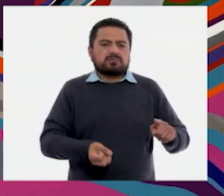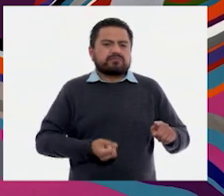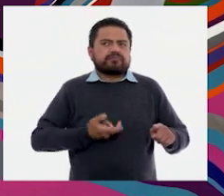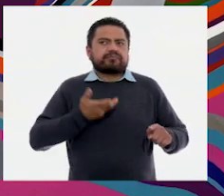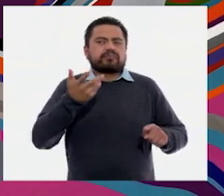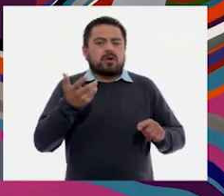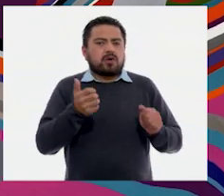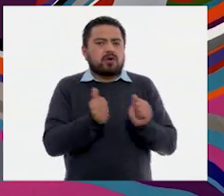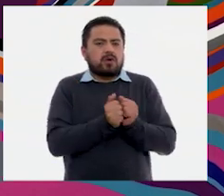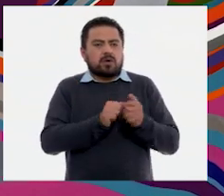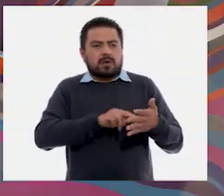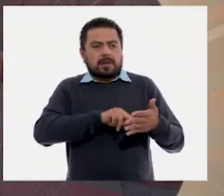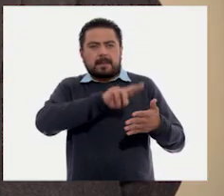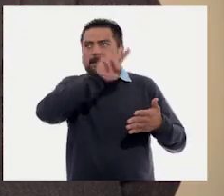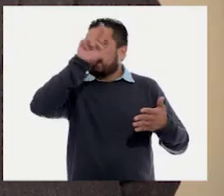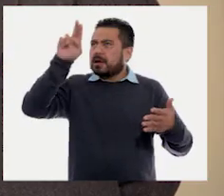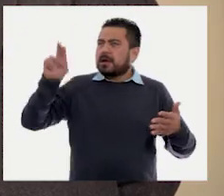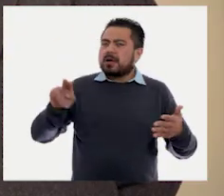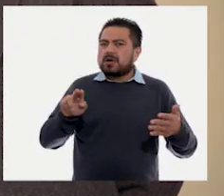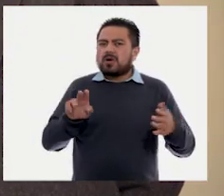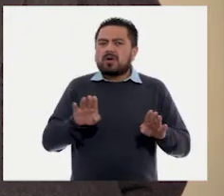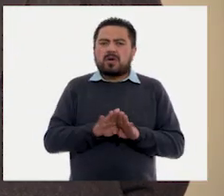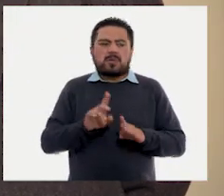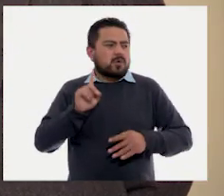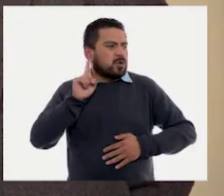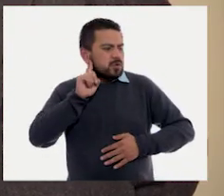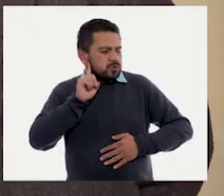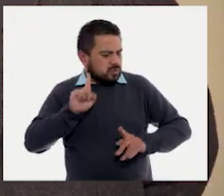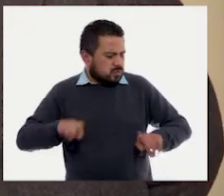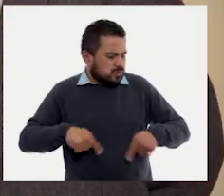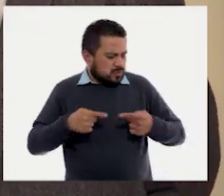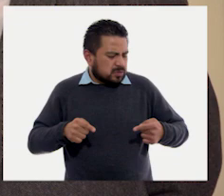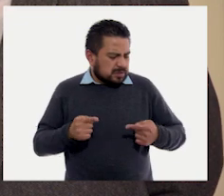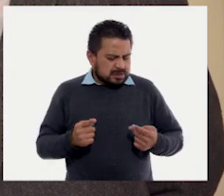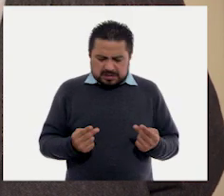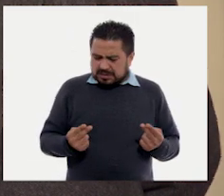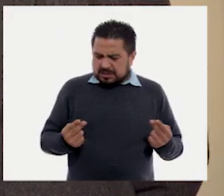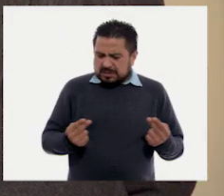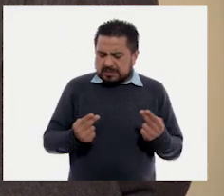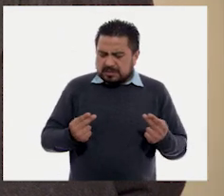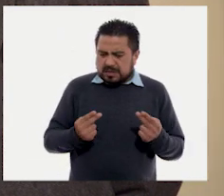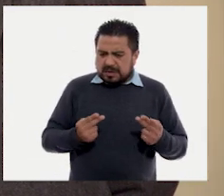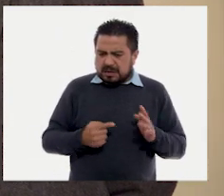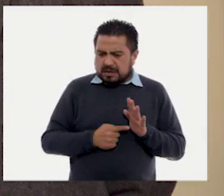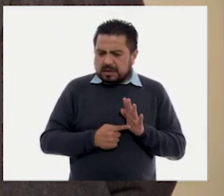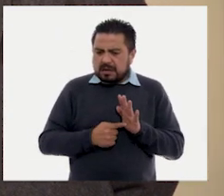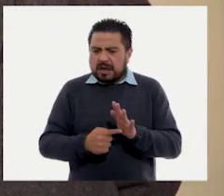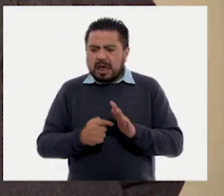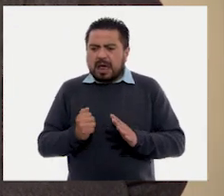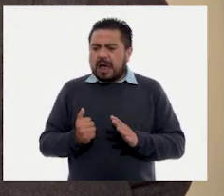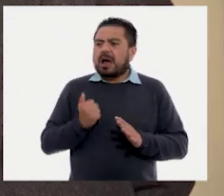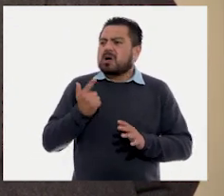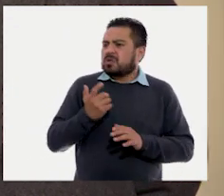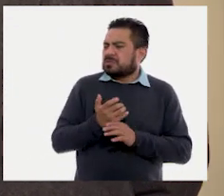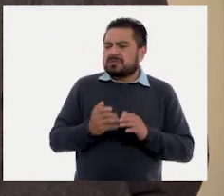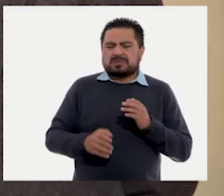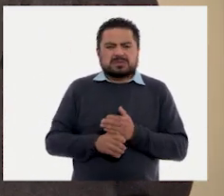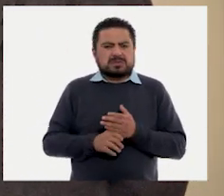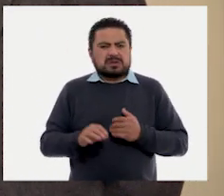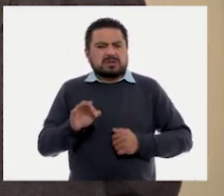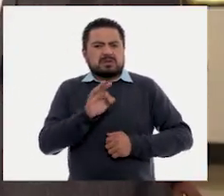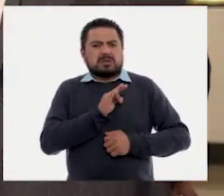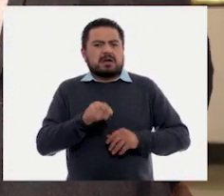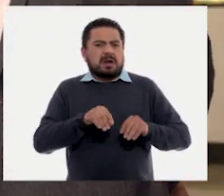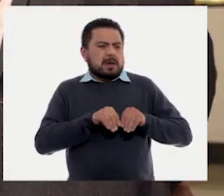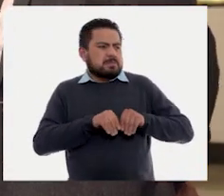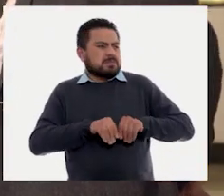a través de la pintura, como oír música sin necesidad de representar alguna cosa que la